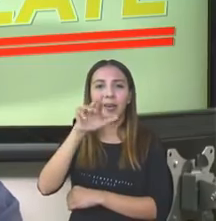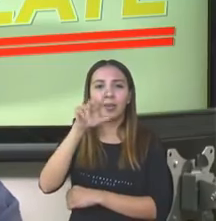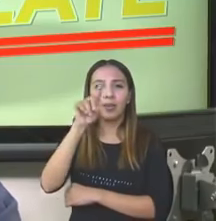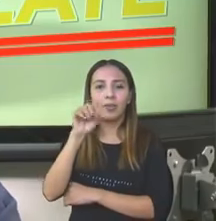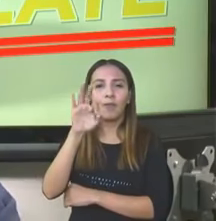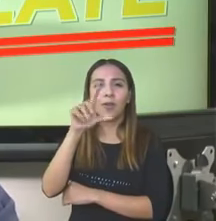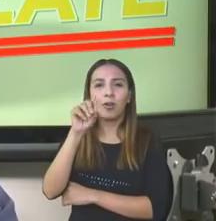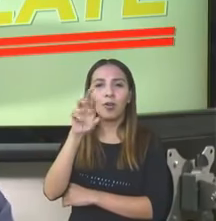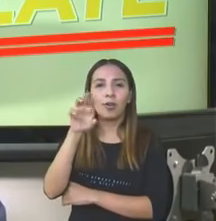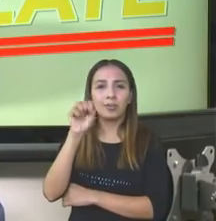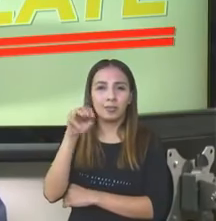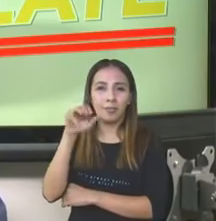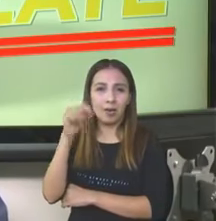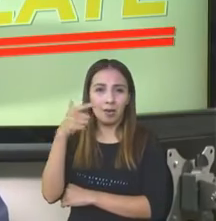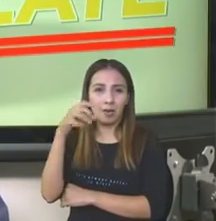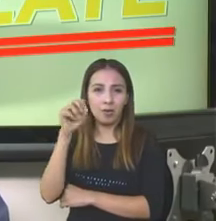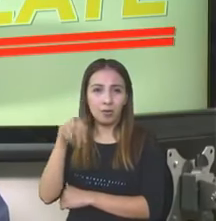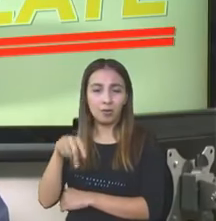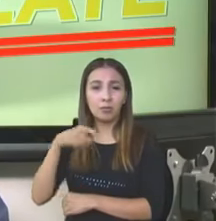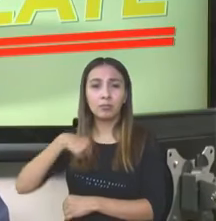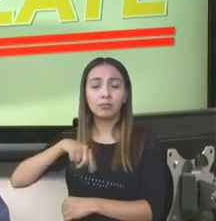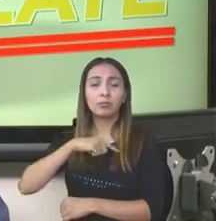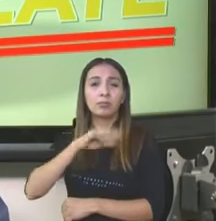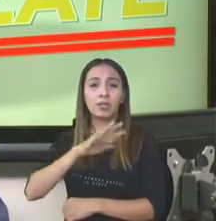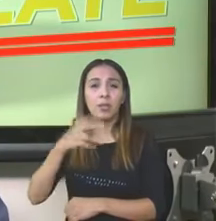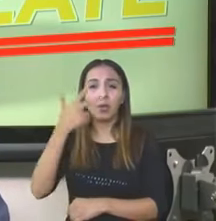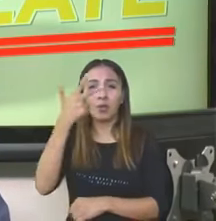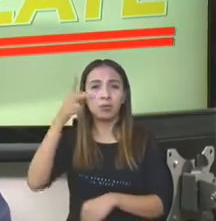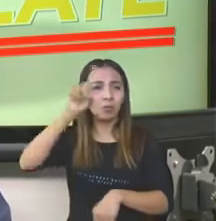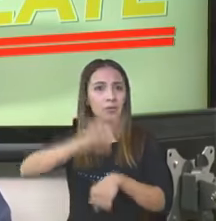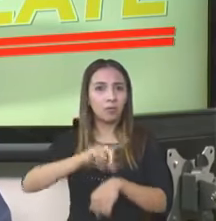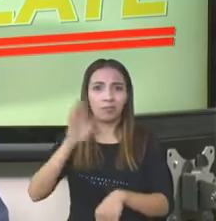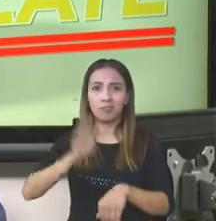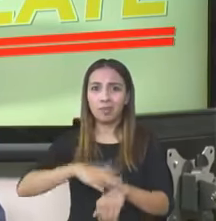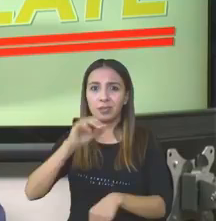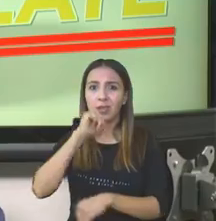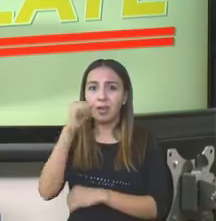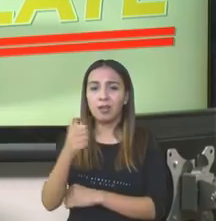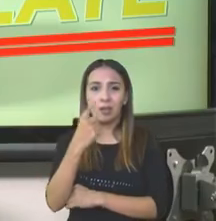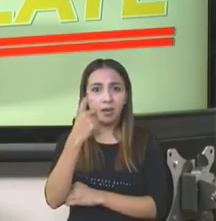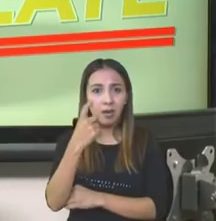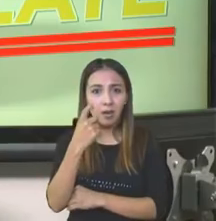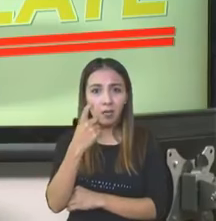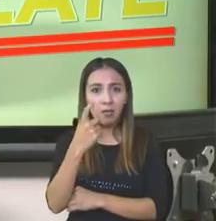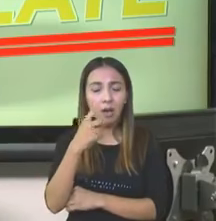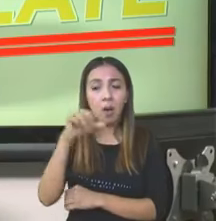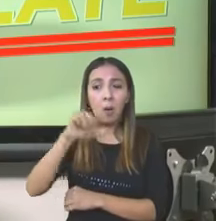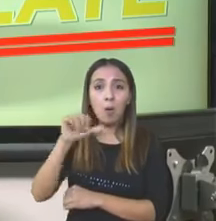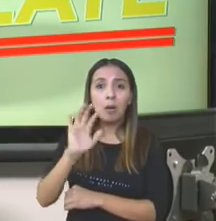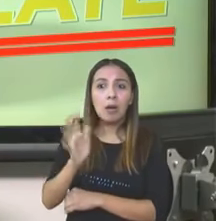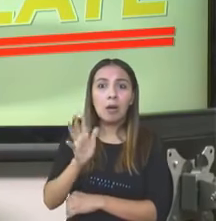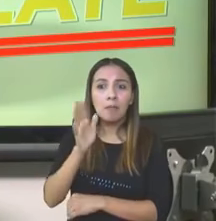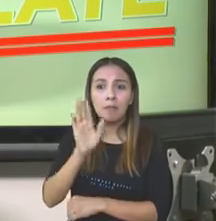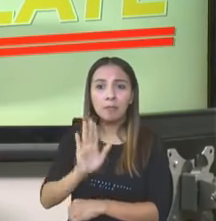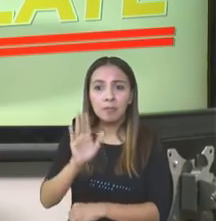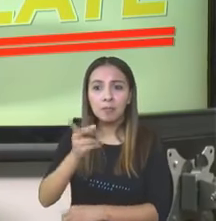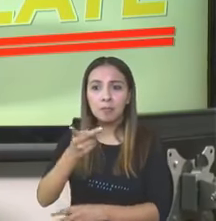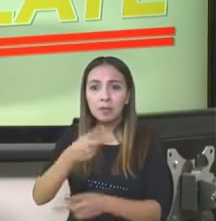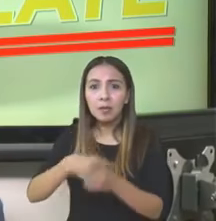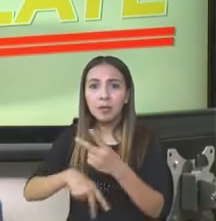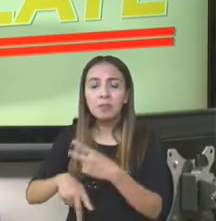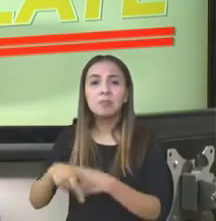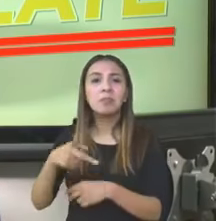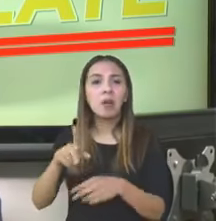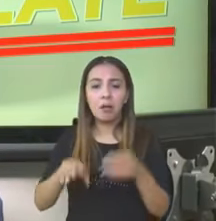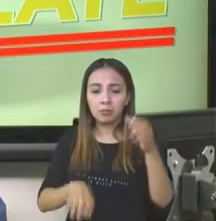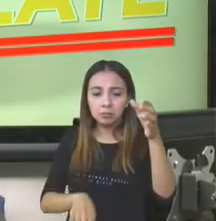tenemos ya más de 8 días sin agua. Hoy como que quiso llegar, pero no alcancé ni a llenar ni un